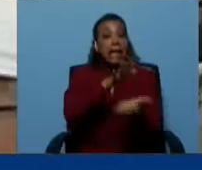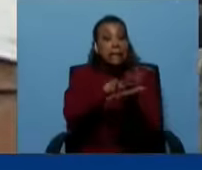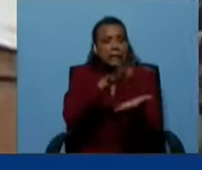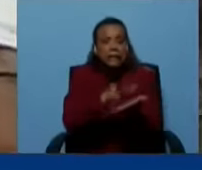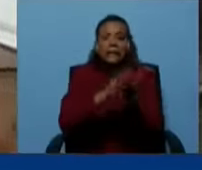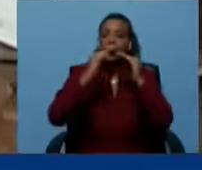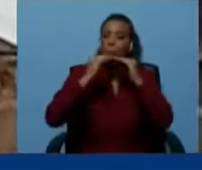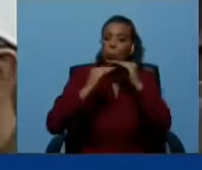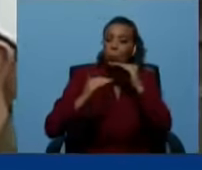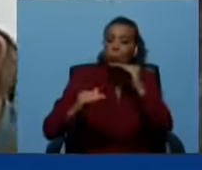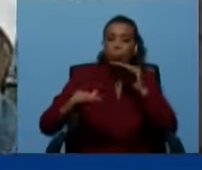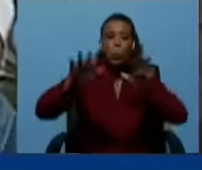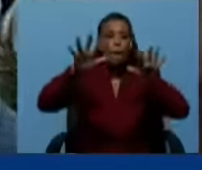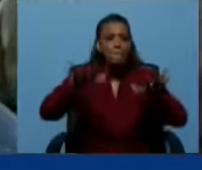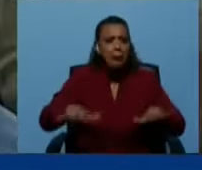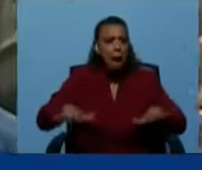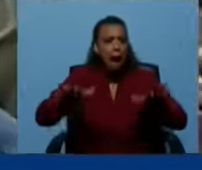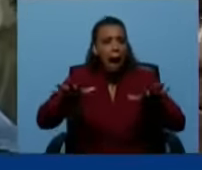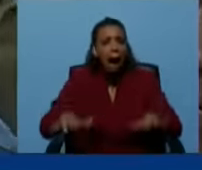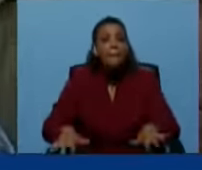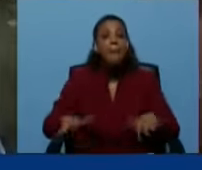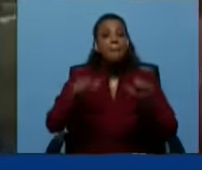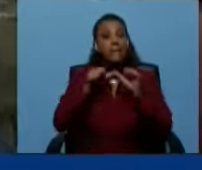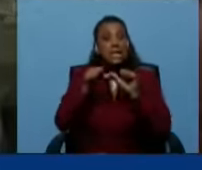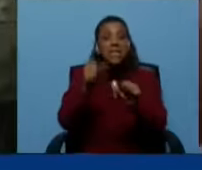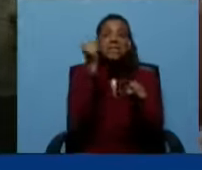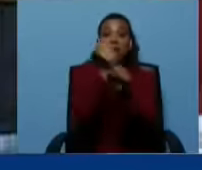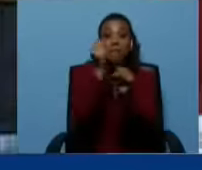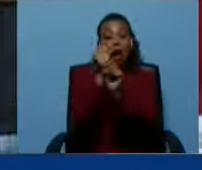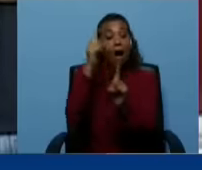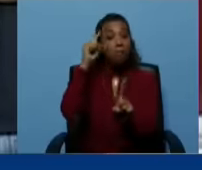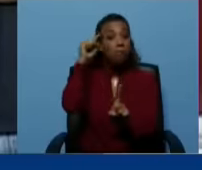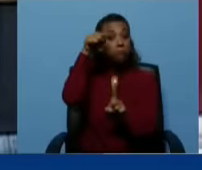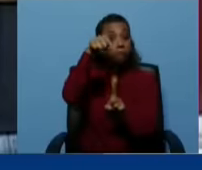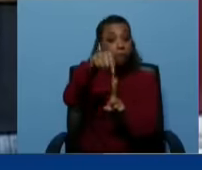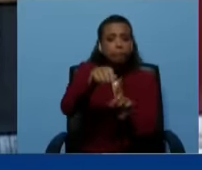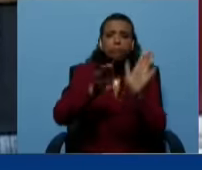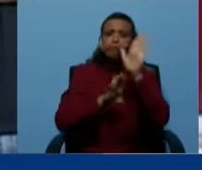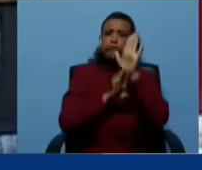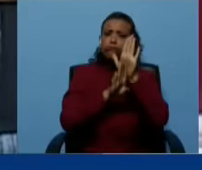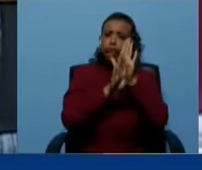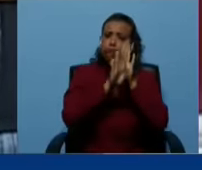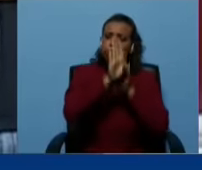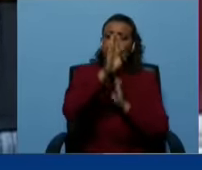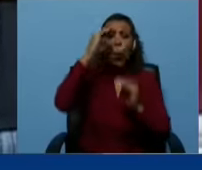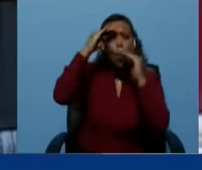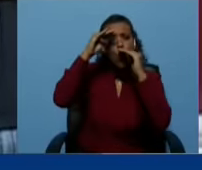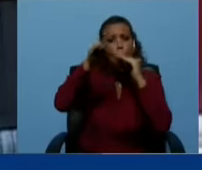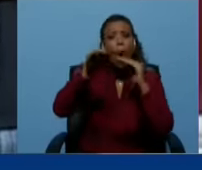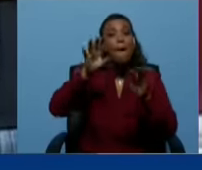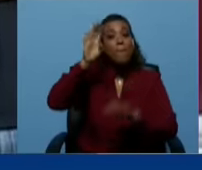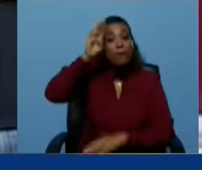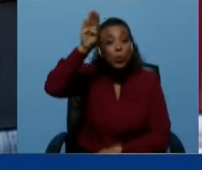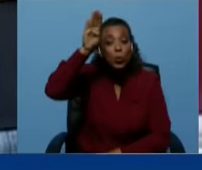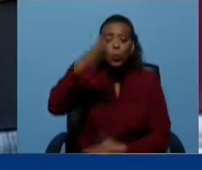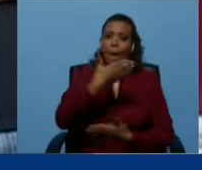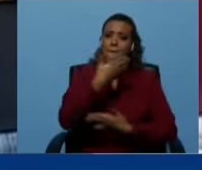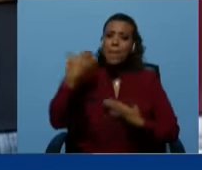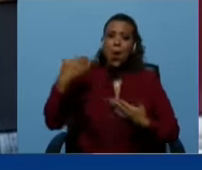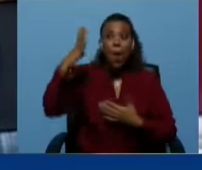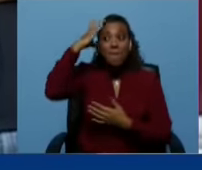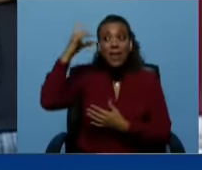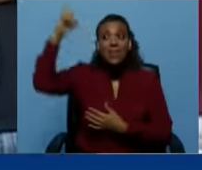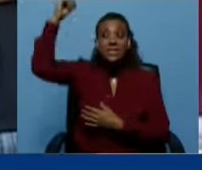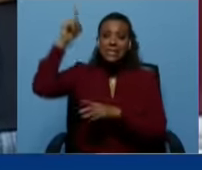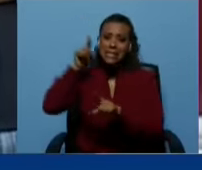tranquilidad, para seguir trabajando por un horizonte bendecido, milagroso,